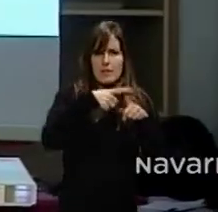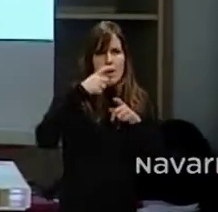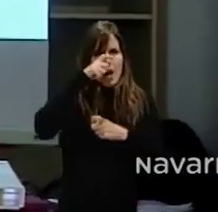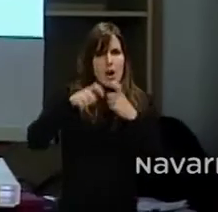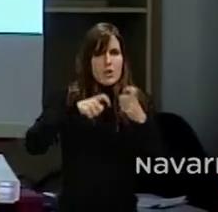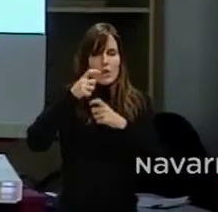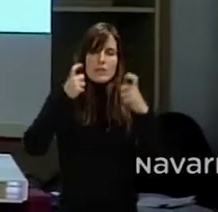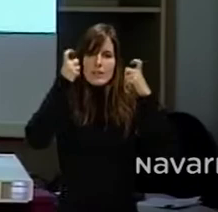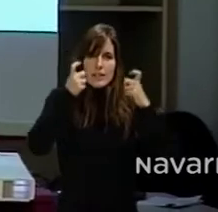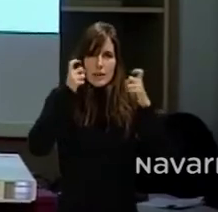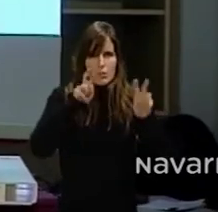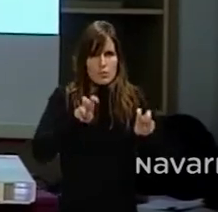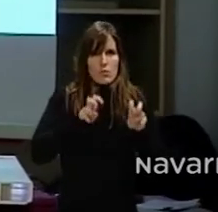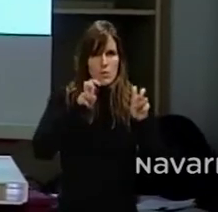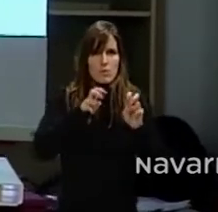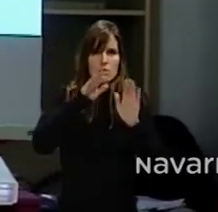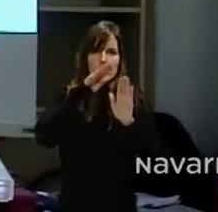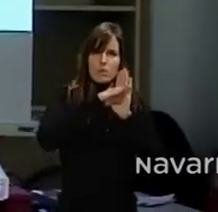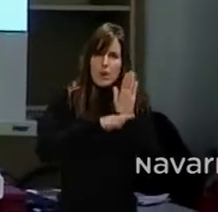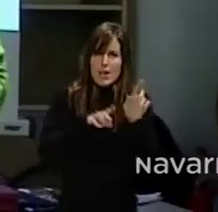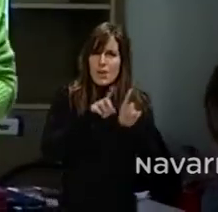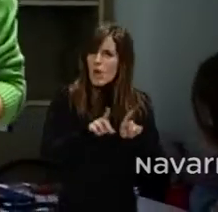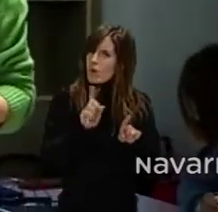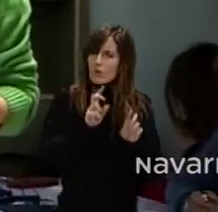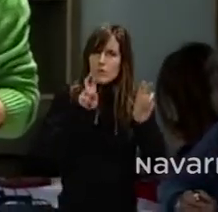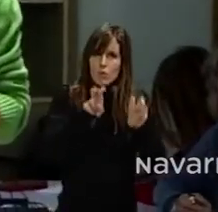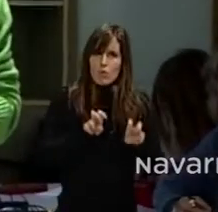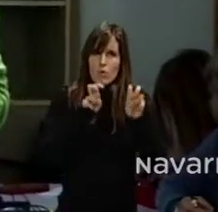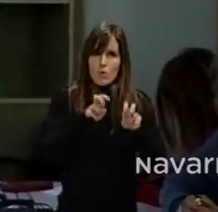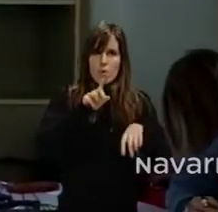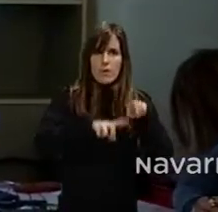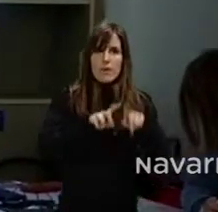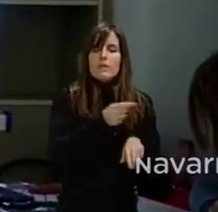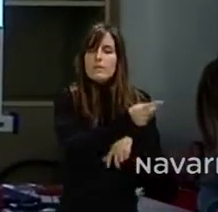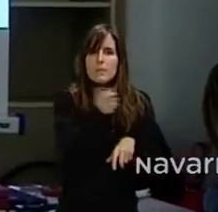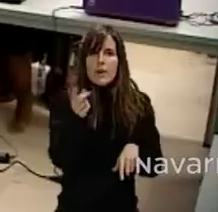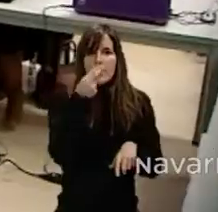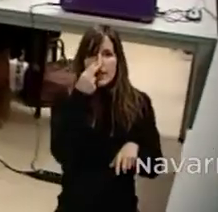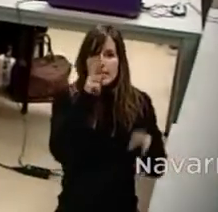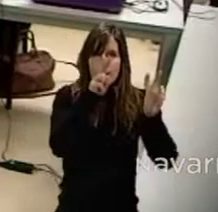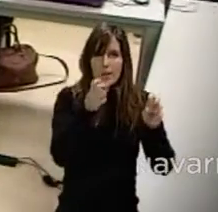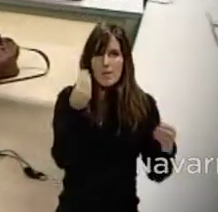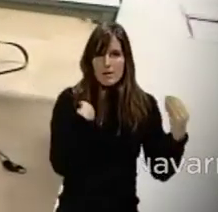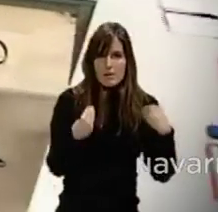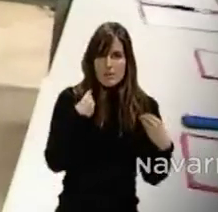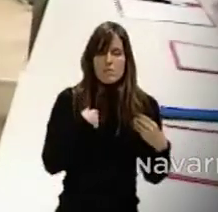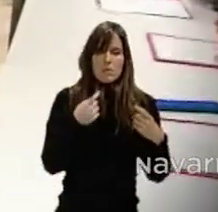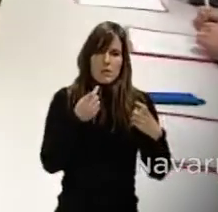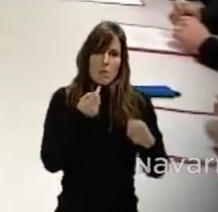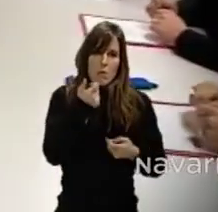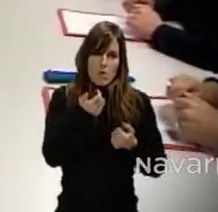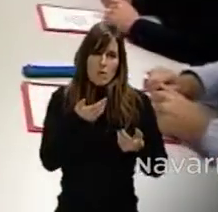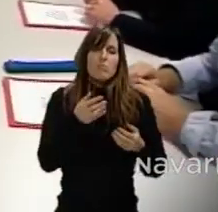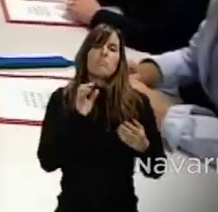intentando ser punteros y siempre intentando responder a aquellos temas que pueden ayudar o mejorar o contribuir